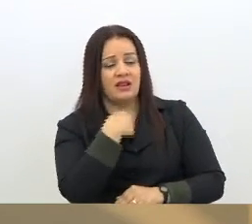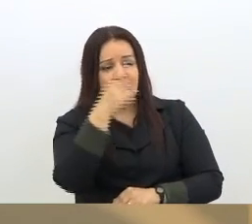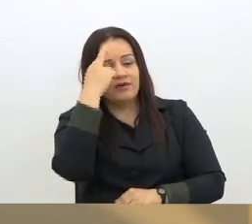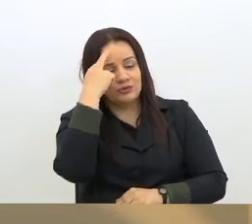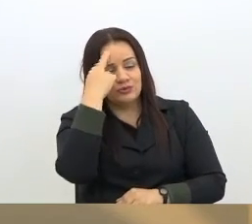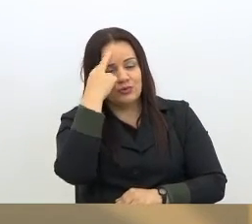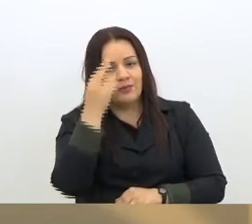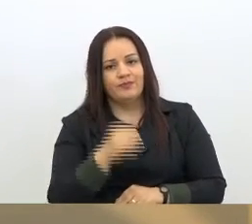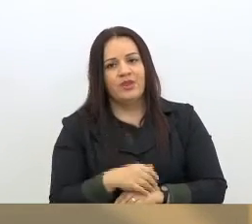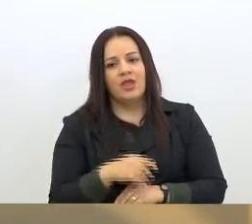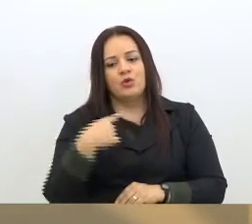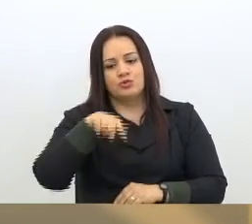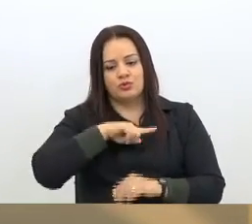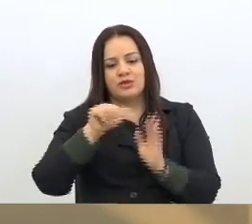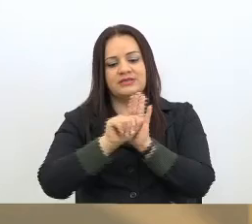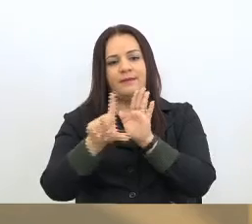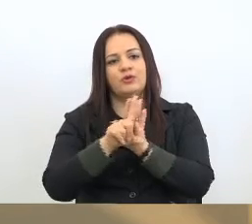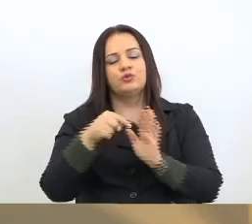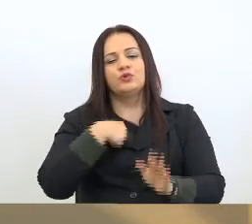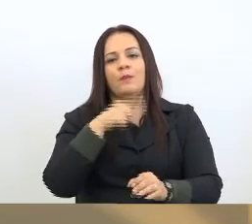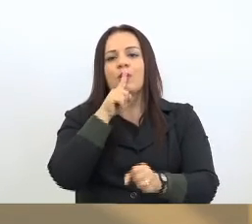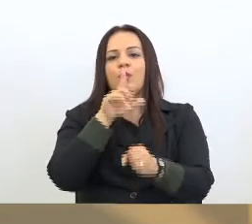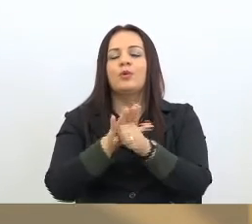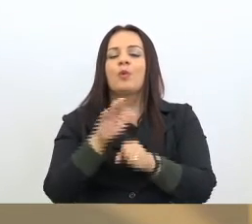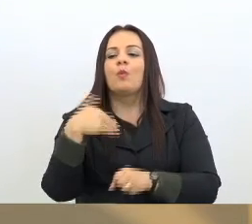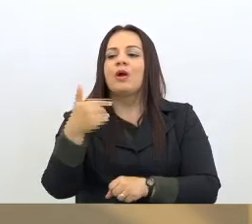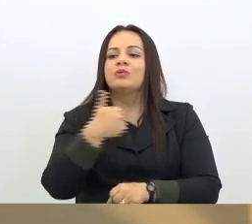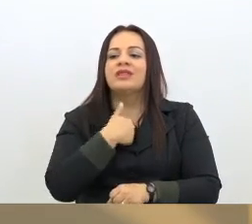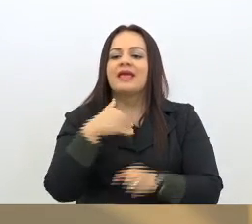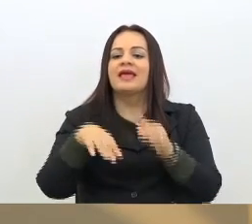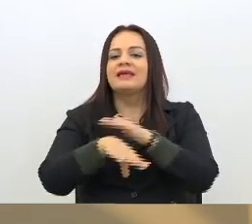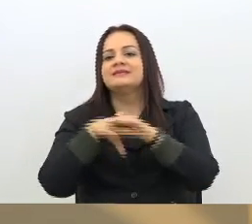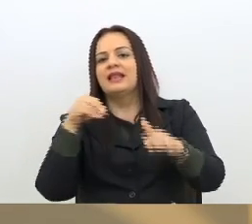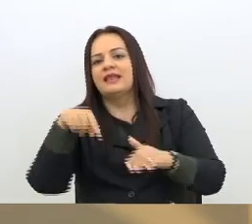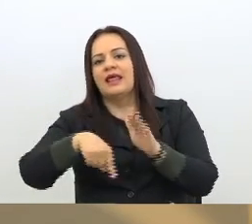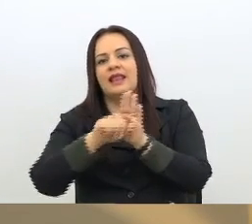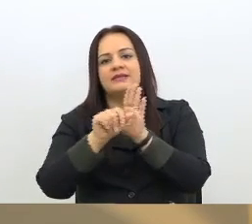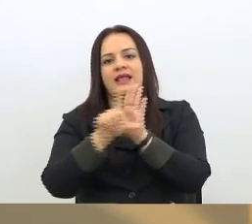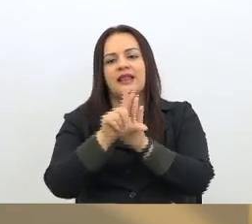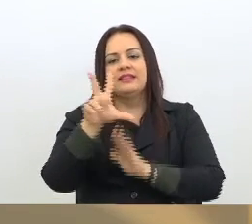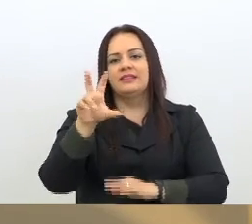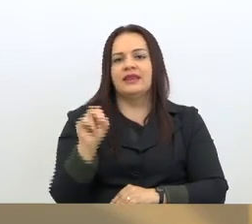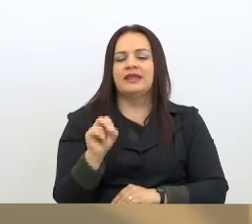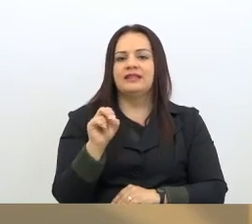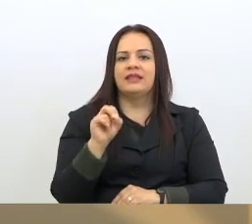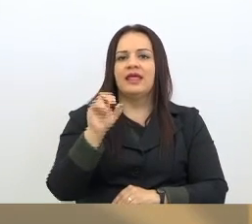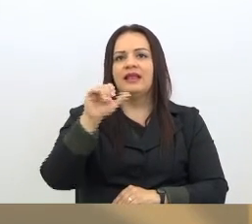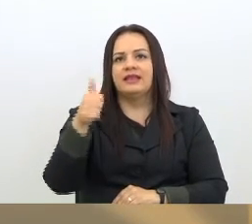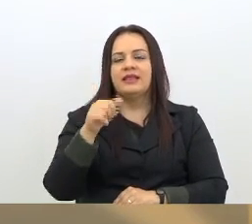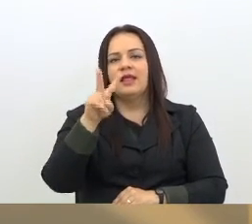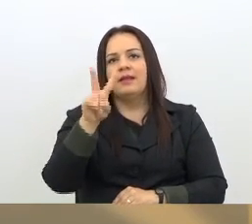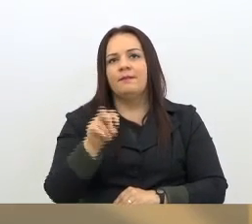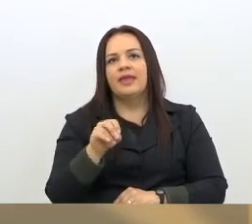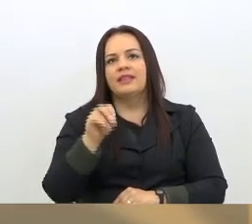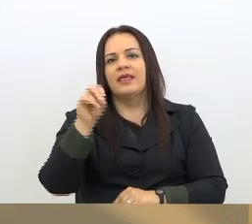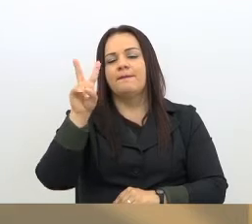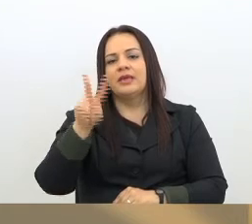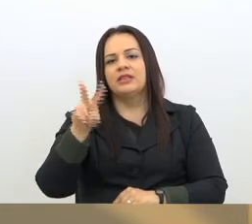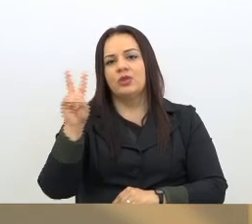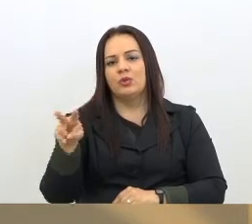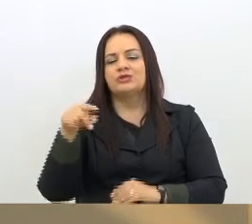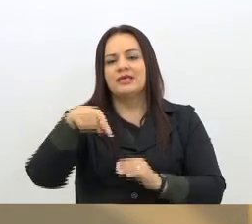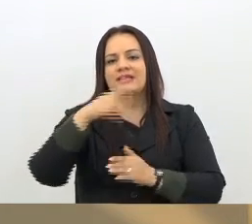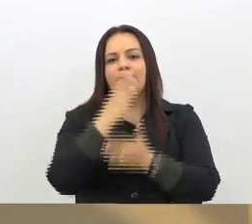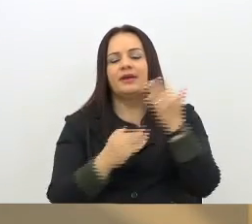Asamblea Legislativa, yo me comprometo que cuando me tenga que ir de aquí a la Asamblea Legislativa el 30 de abril del 2022, esa parte también